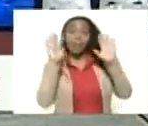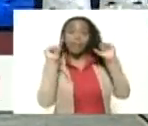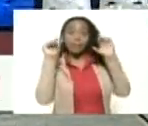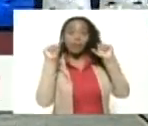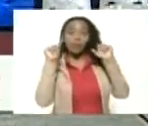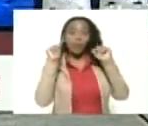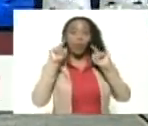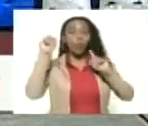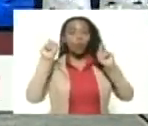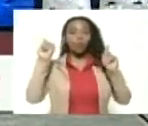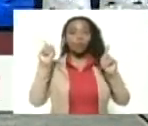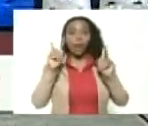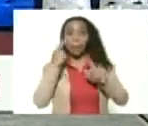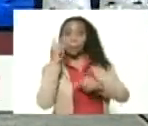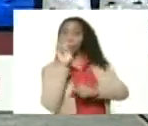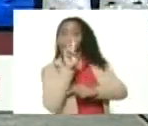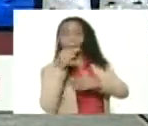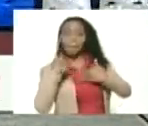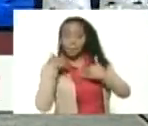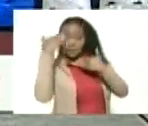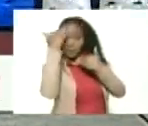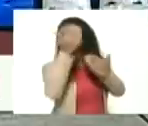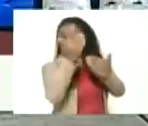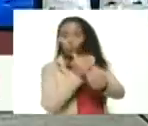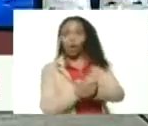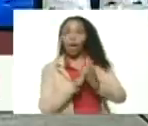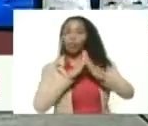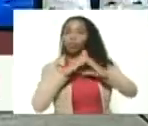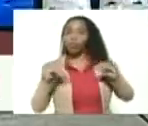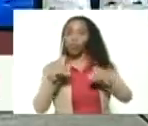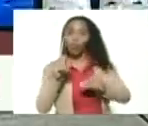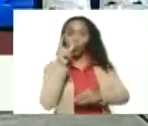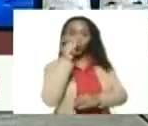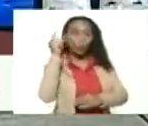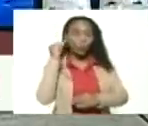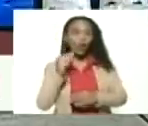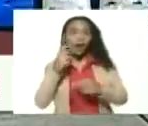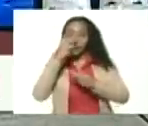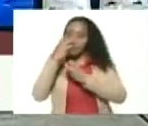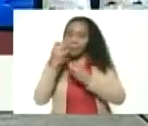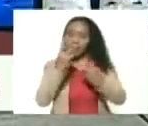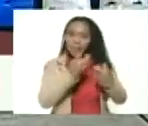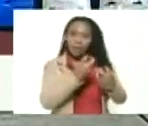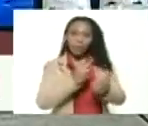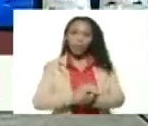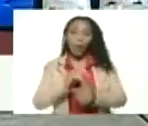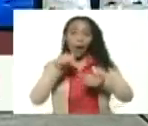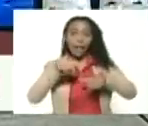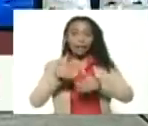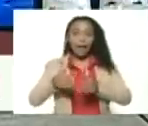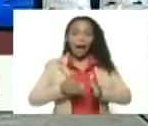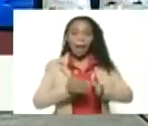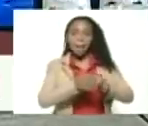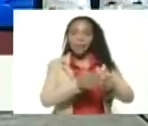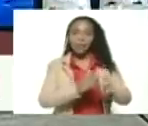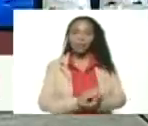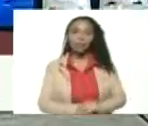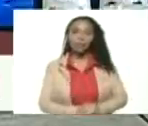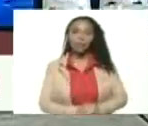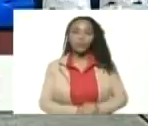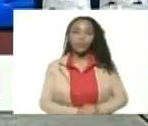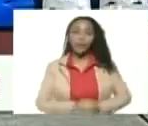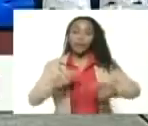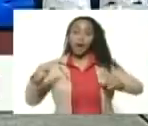música. Pendiente, mis saludos pues a todos, a todas, está visitándonos en este camino